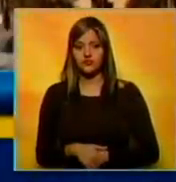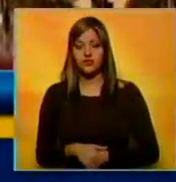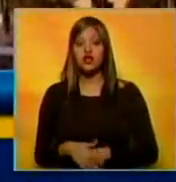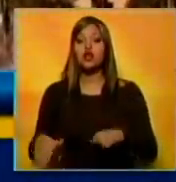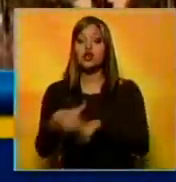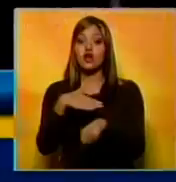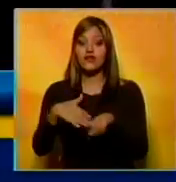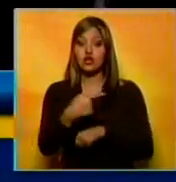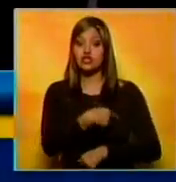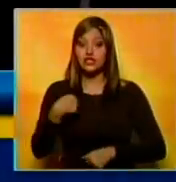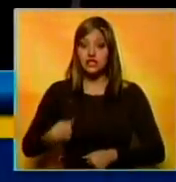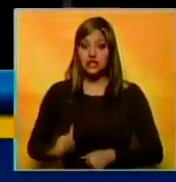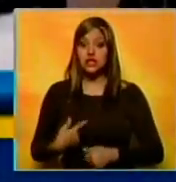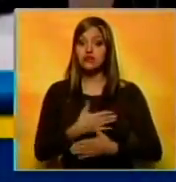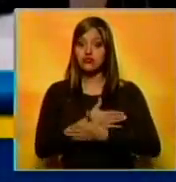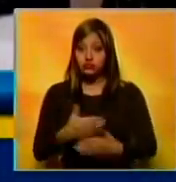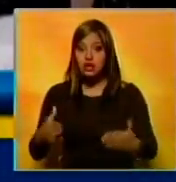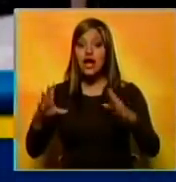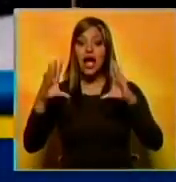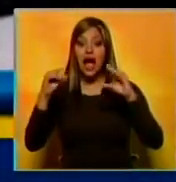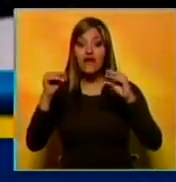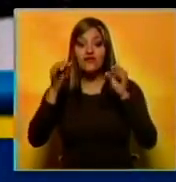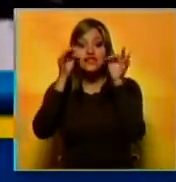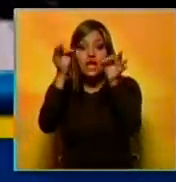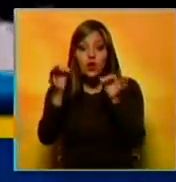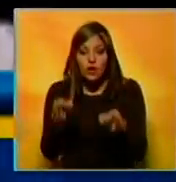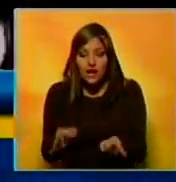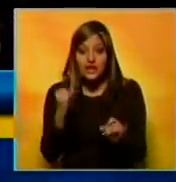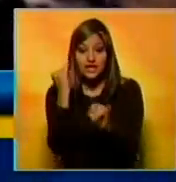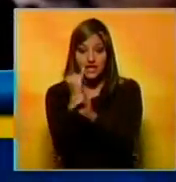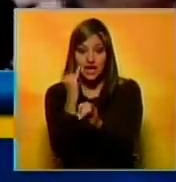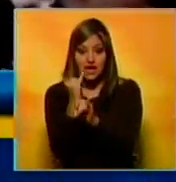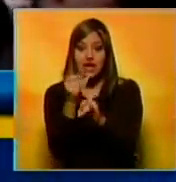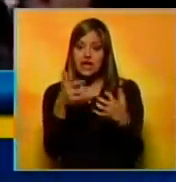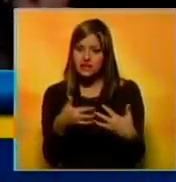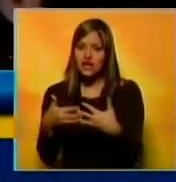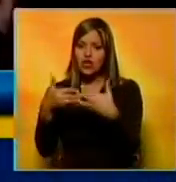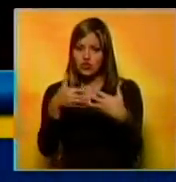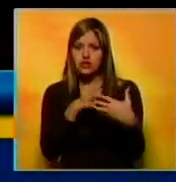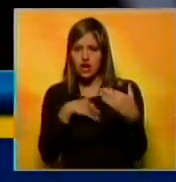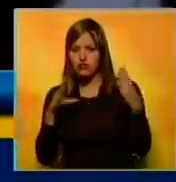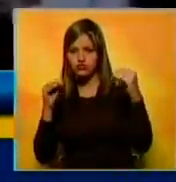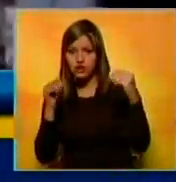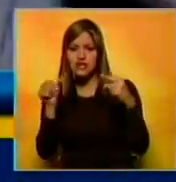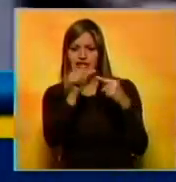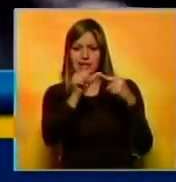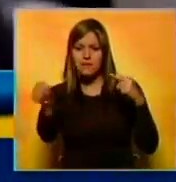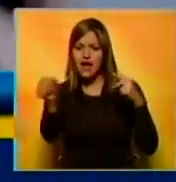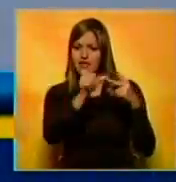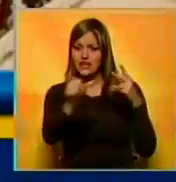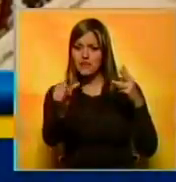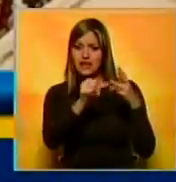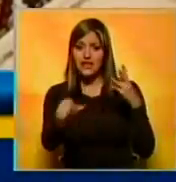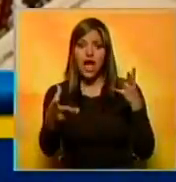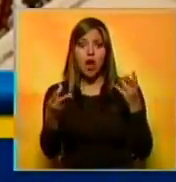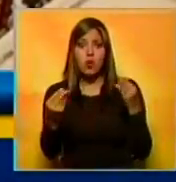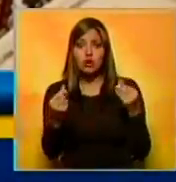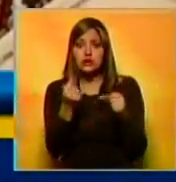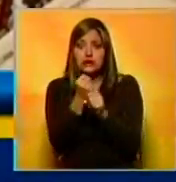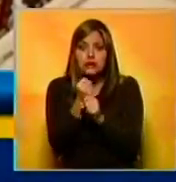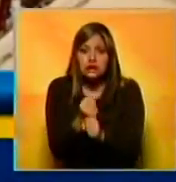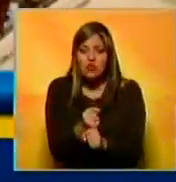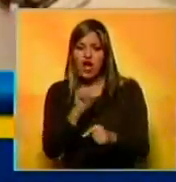El gobierno de China está dispuesto a debatir sobre la seguridad en Internet con los Estados Unidos después de semanas de creciente tensión